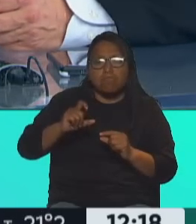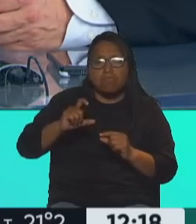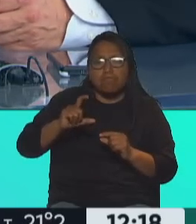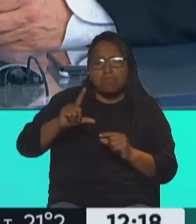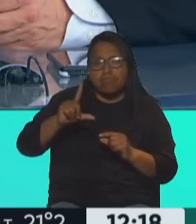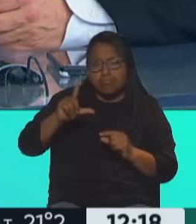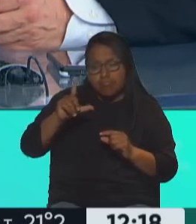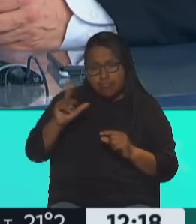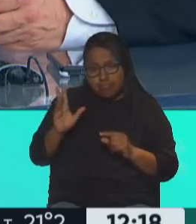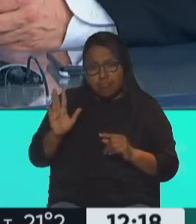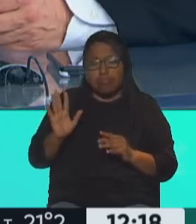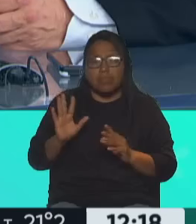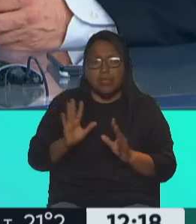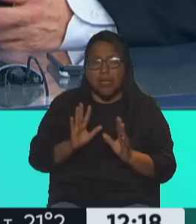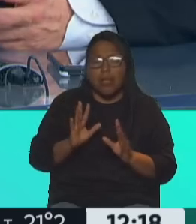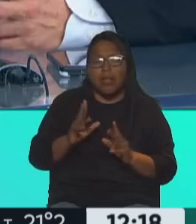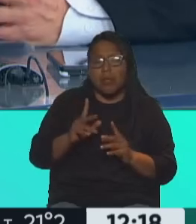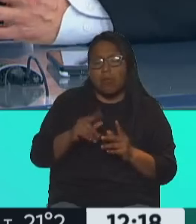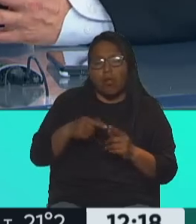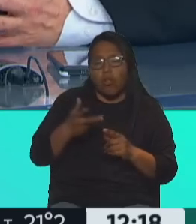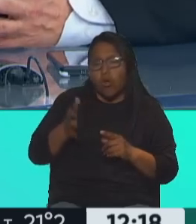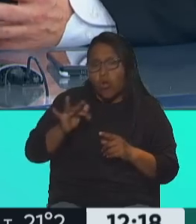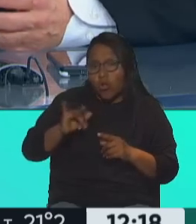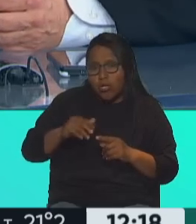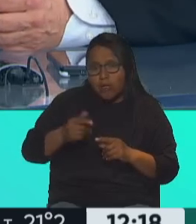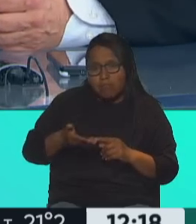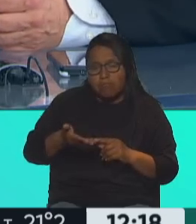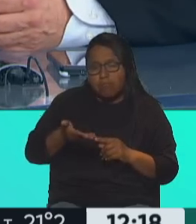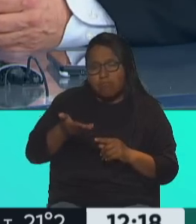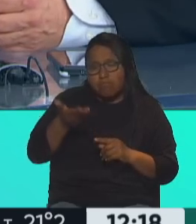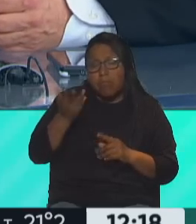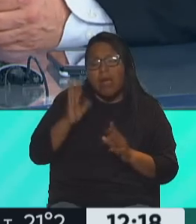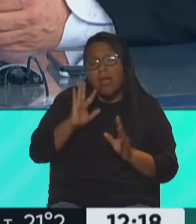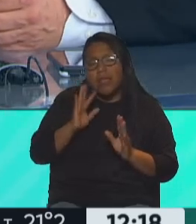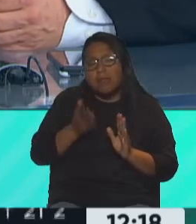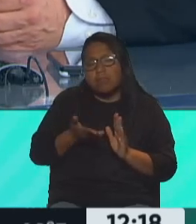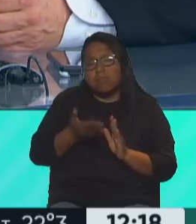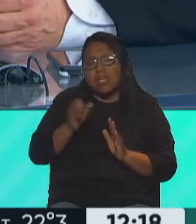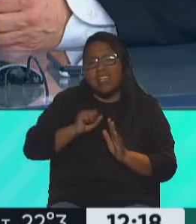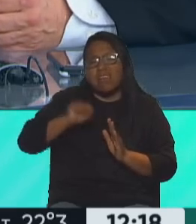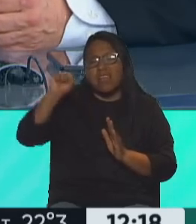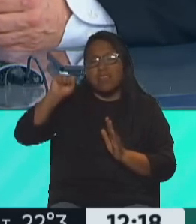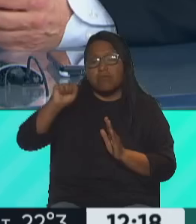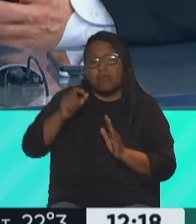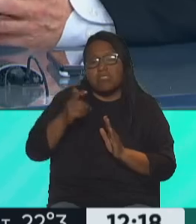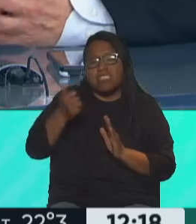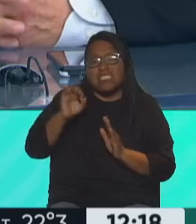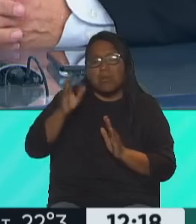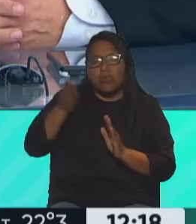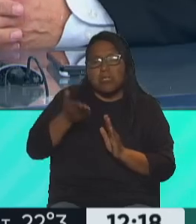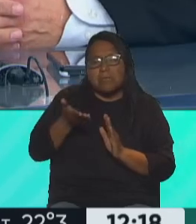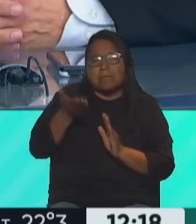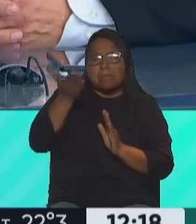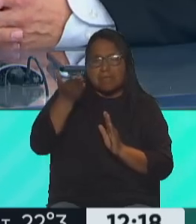economía el crawling peg, que es el ajuste diario, que va a estar un poquitito por arriba de la inflación, un poquitito por arriba del 60%,